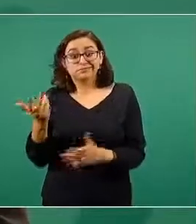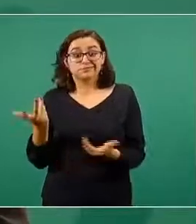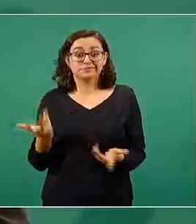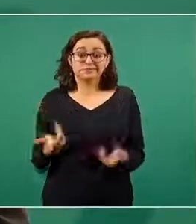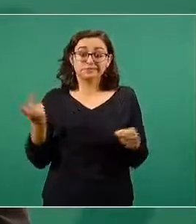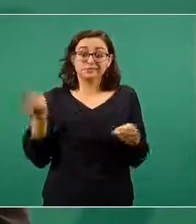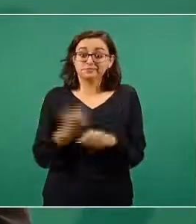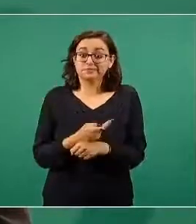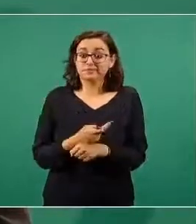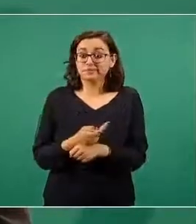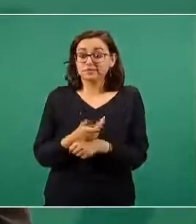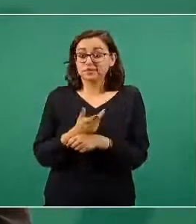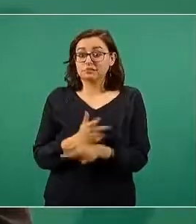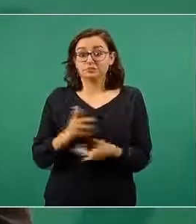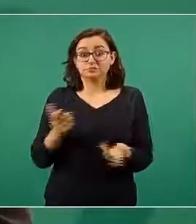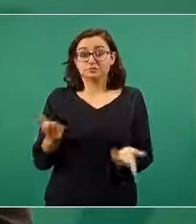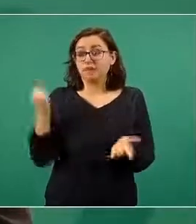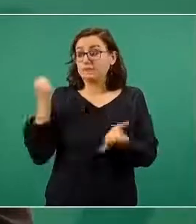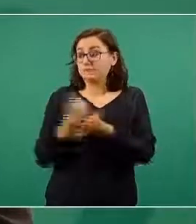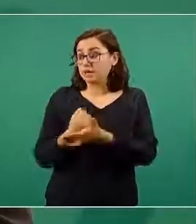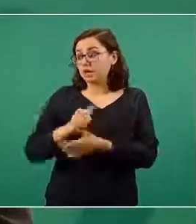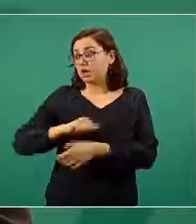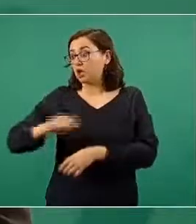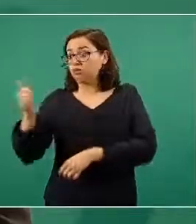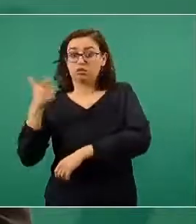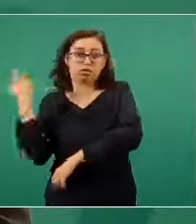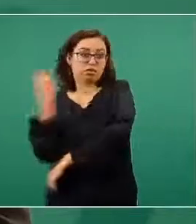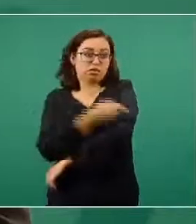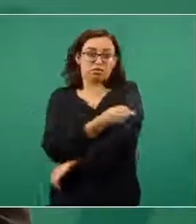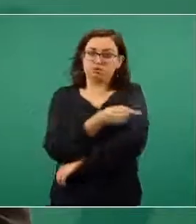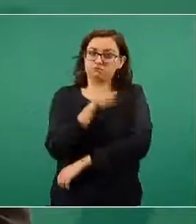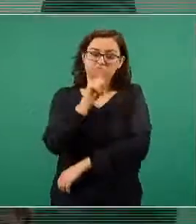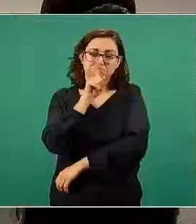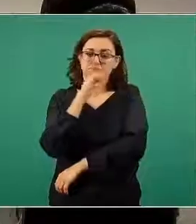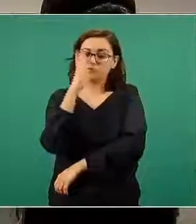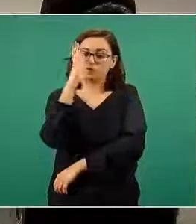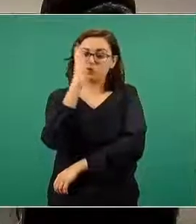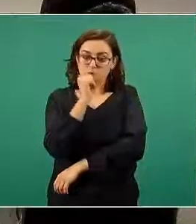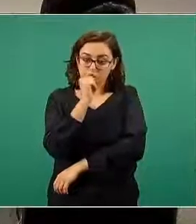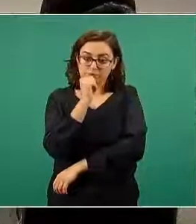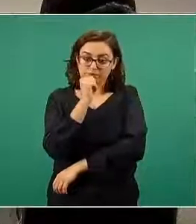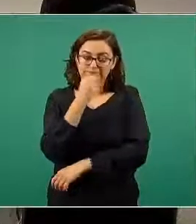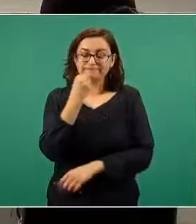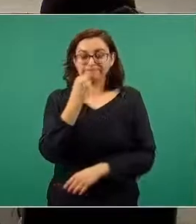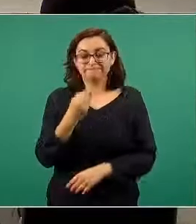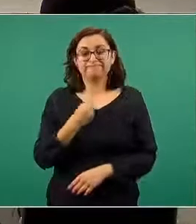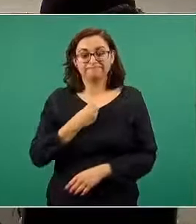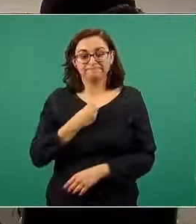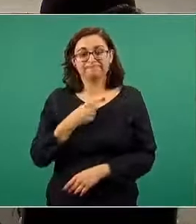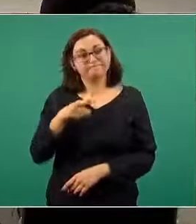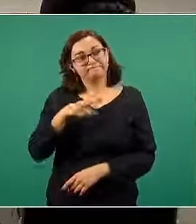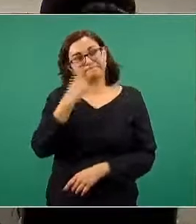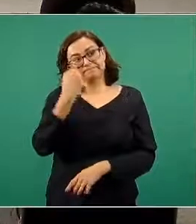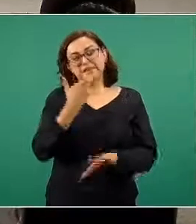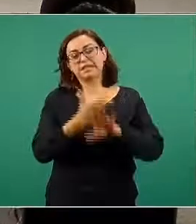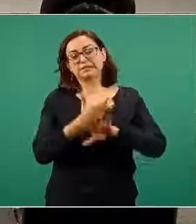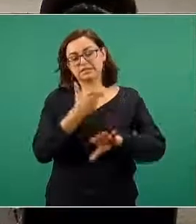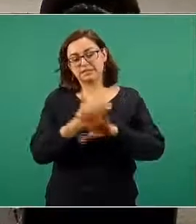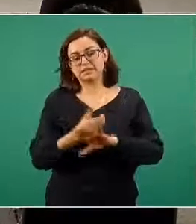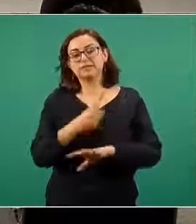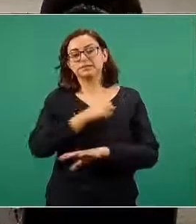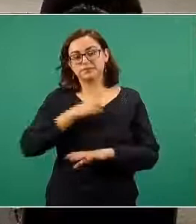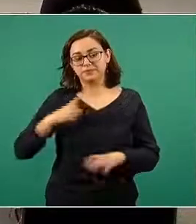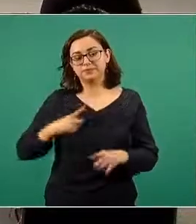pueden combinar o no se deberían de combinar las vacunas, también probablemente tendría que